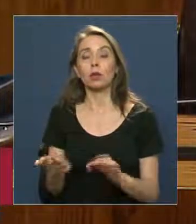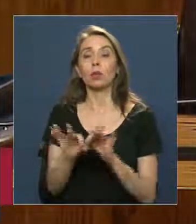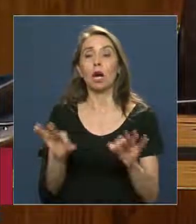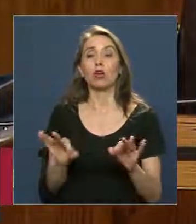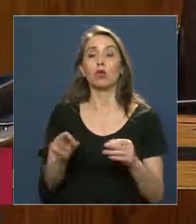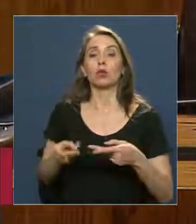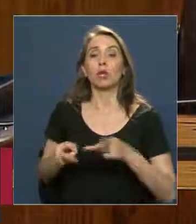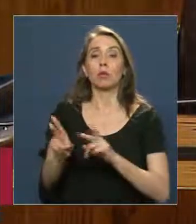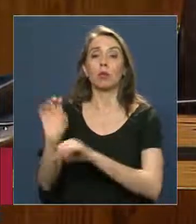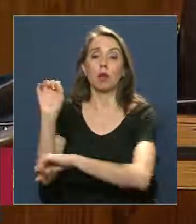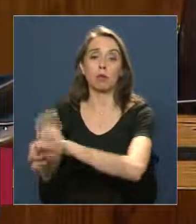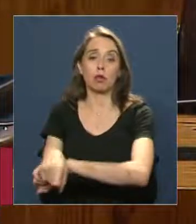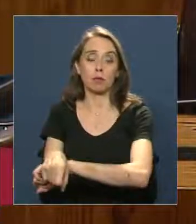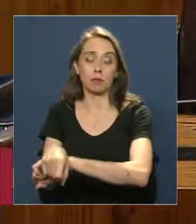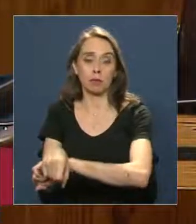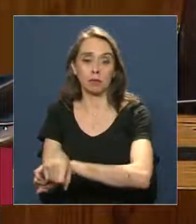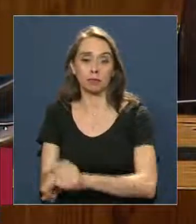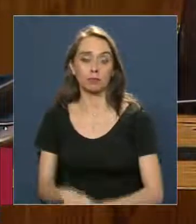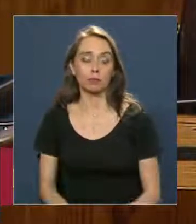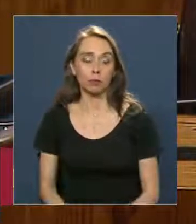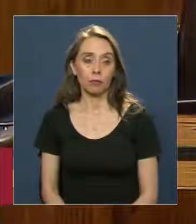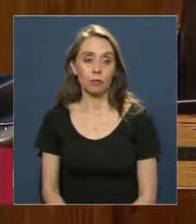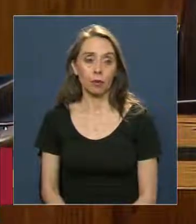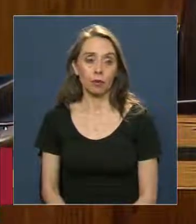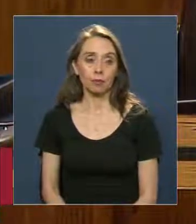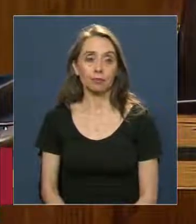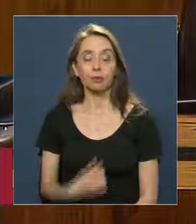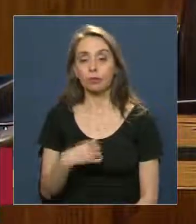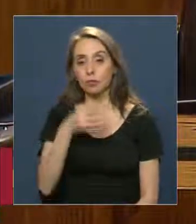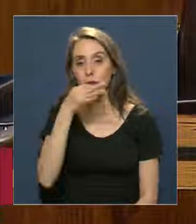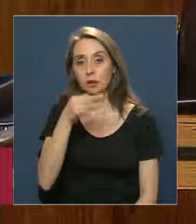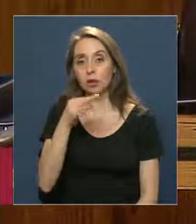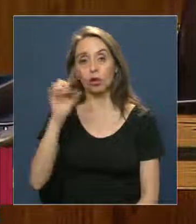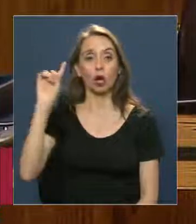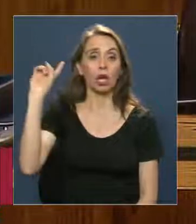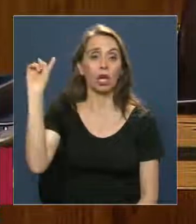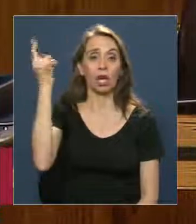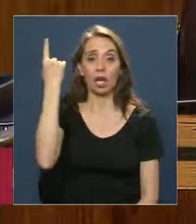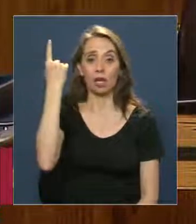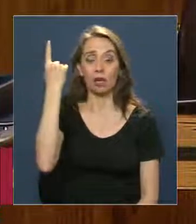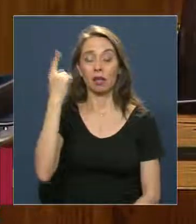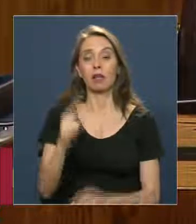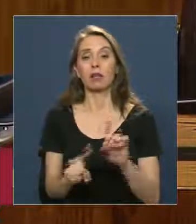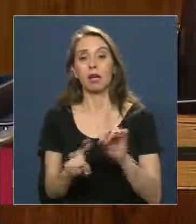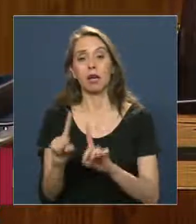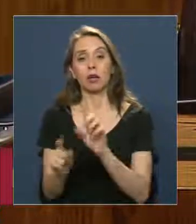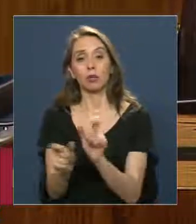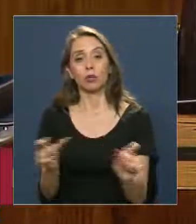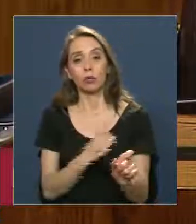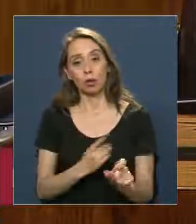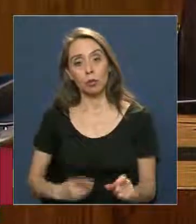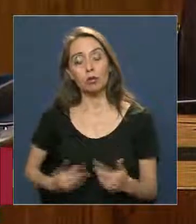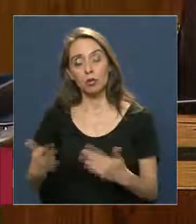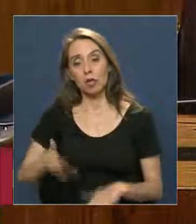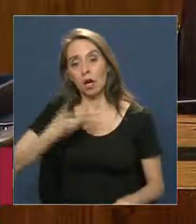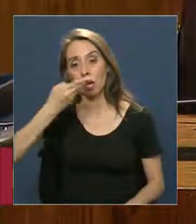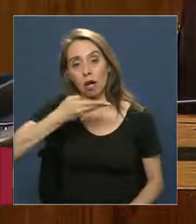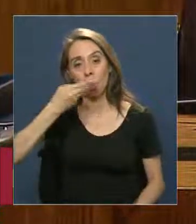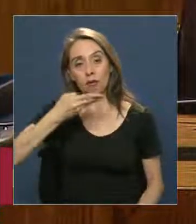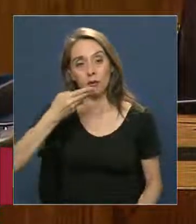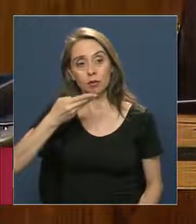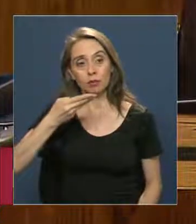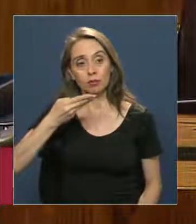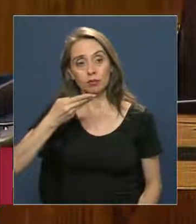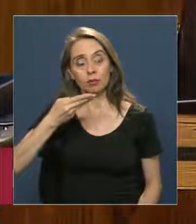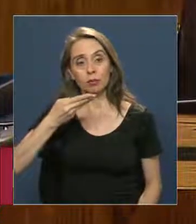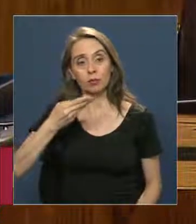ningún concepto. Y lo digo en forma general, algunos parlamentarios se han referido, y